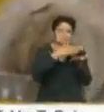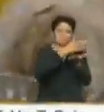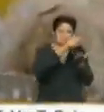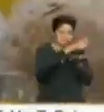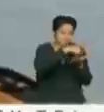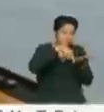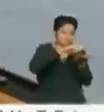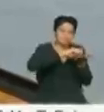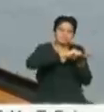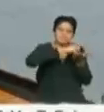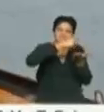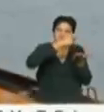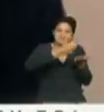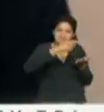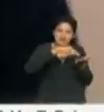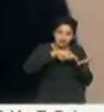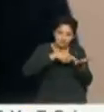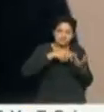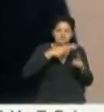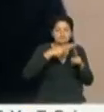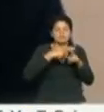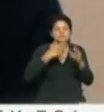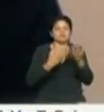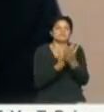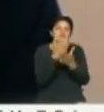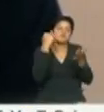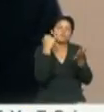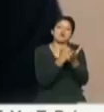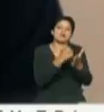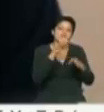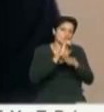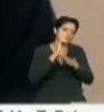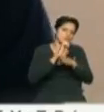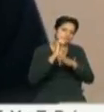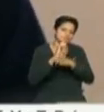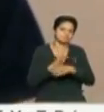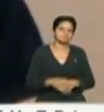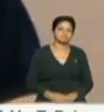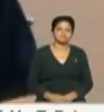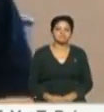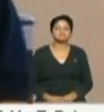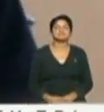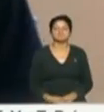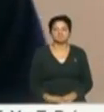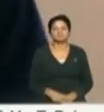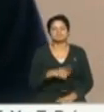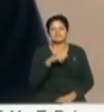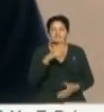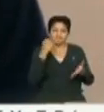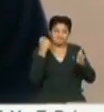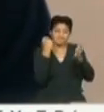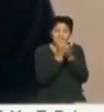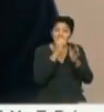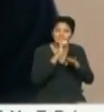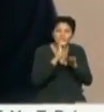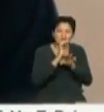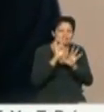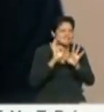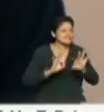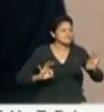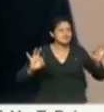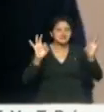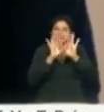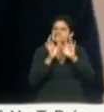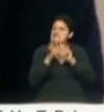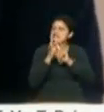la marca sectorial Atún del Ecuador. La marca sectorial es un elemento fundamental de competitividad a